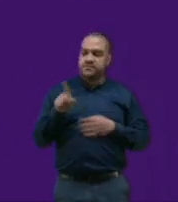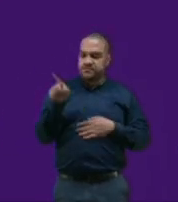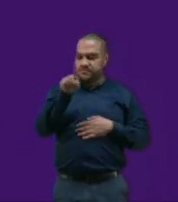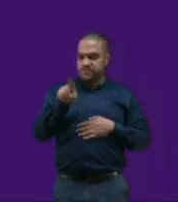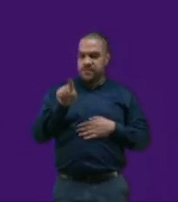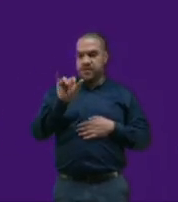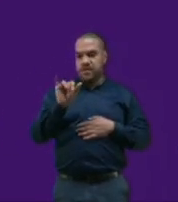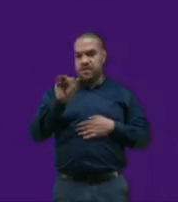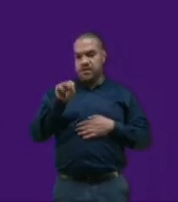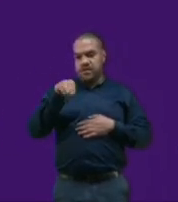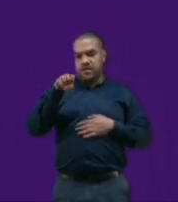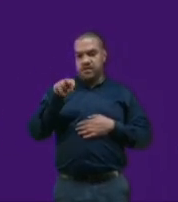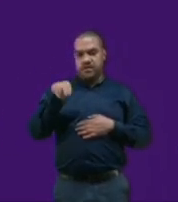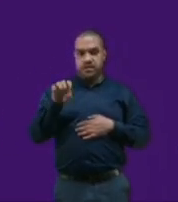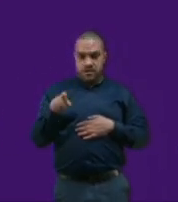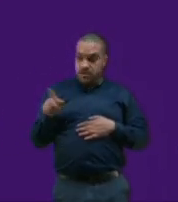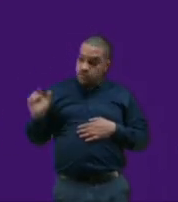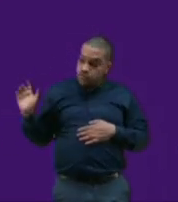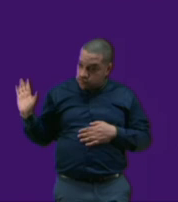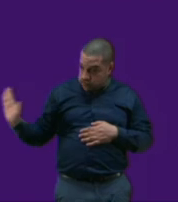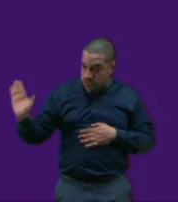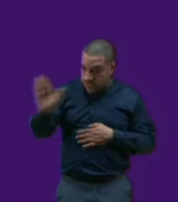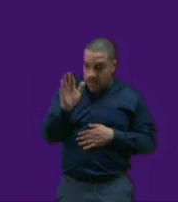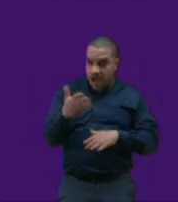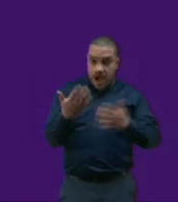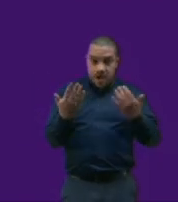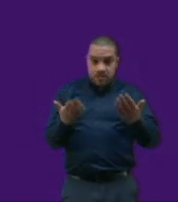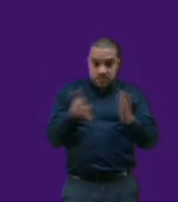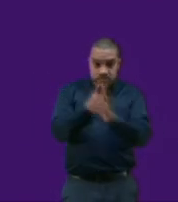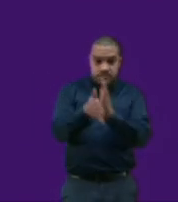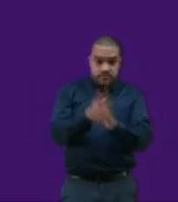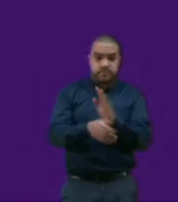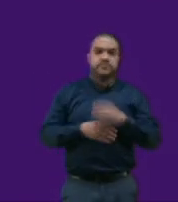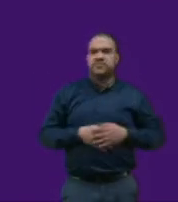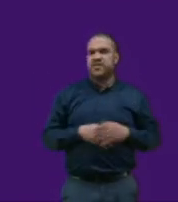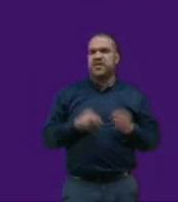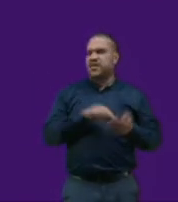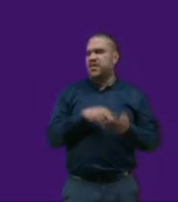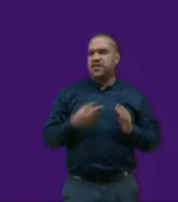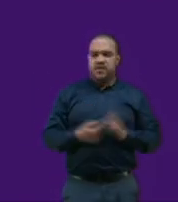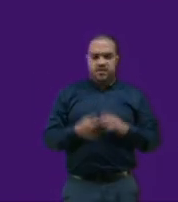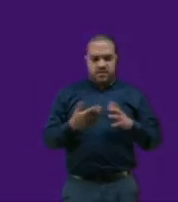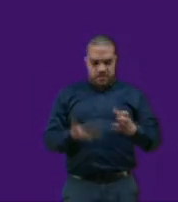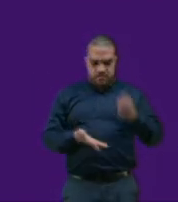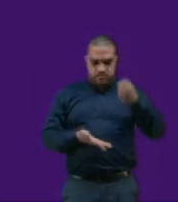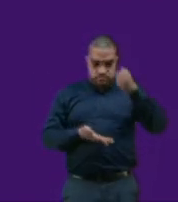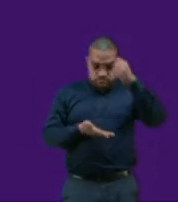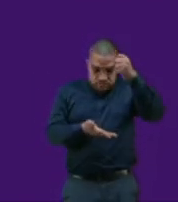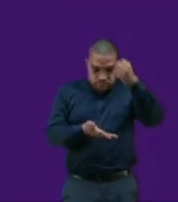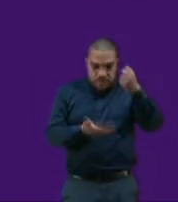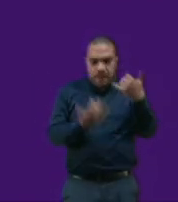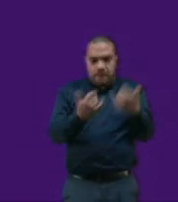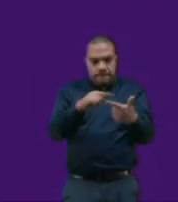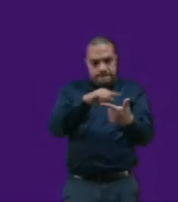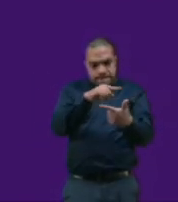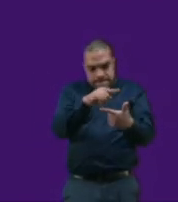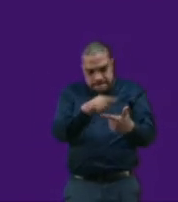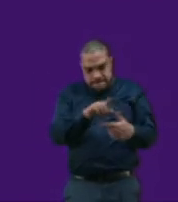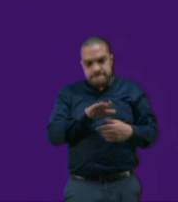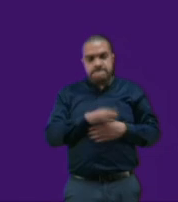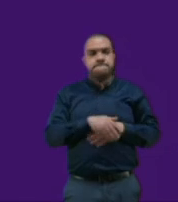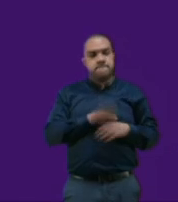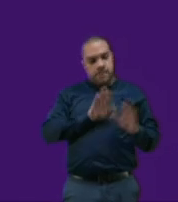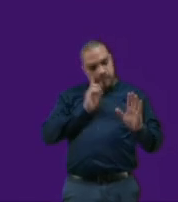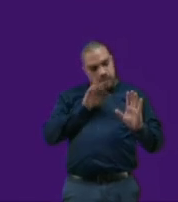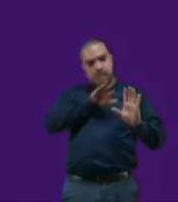visto con varios de ustedes, es que el levantamiento de capital es parte de ser emprendedor